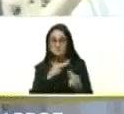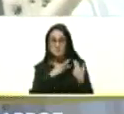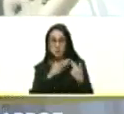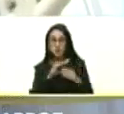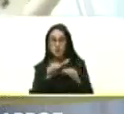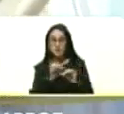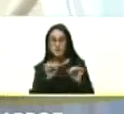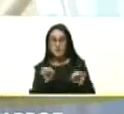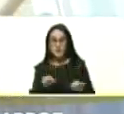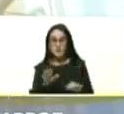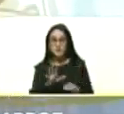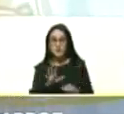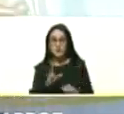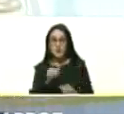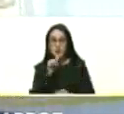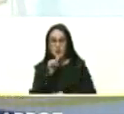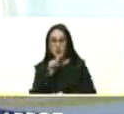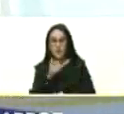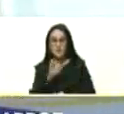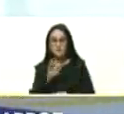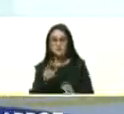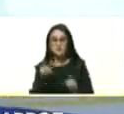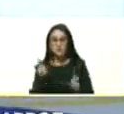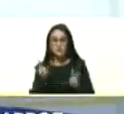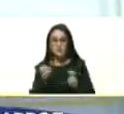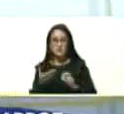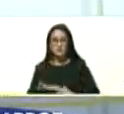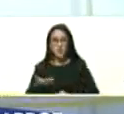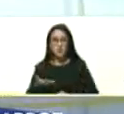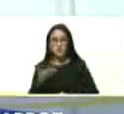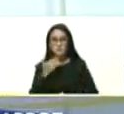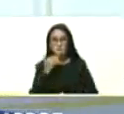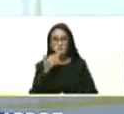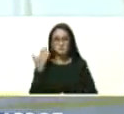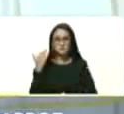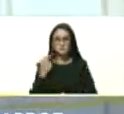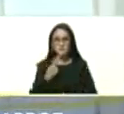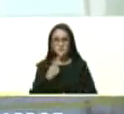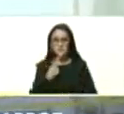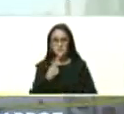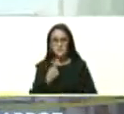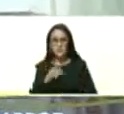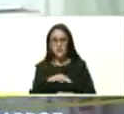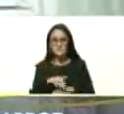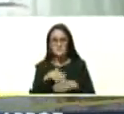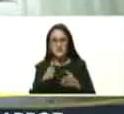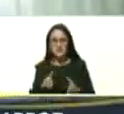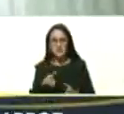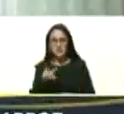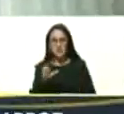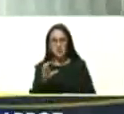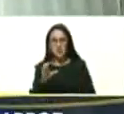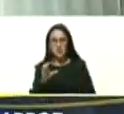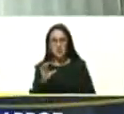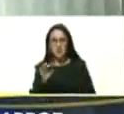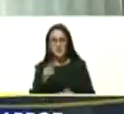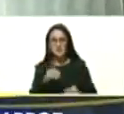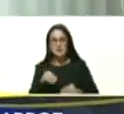el sistema hídrico de la represa. Ese es un elemento importante. Hace unos días le comentaba al ministro Castro Sotelo, las